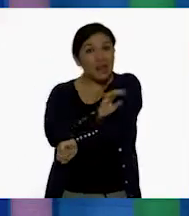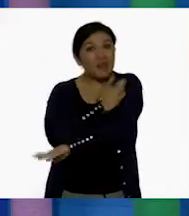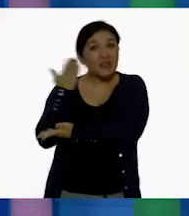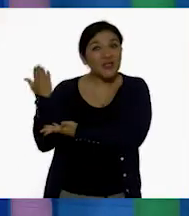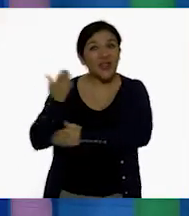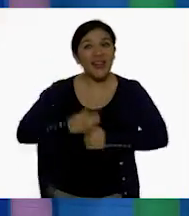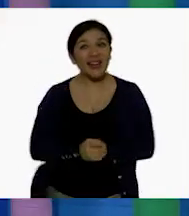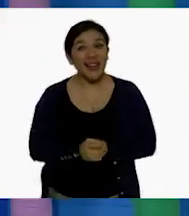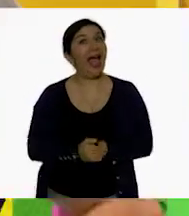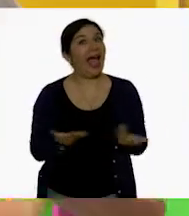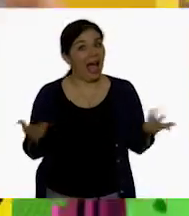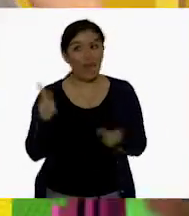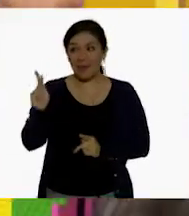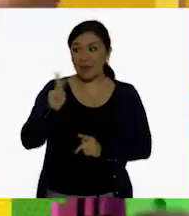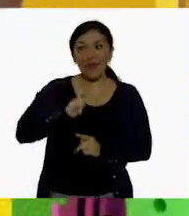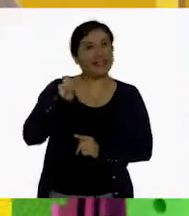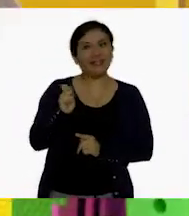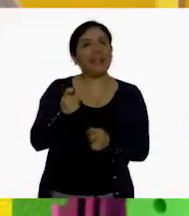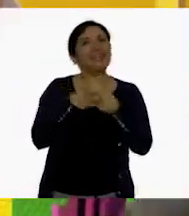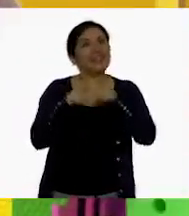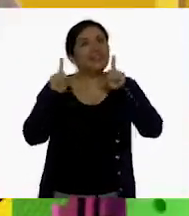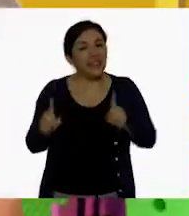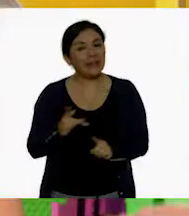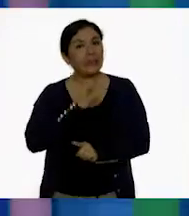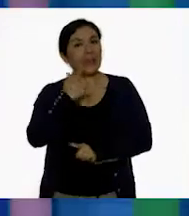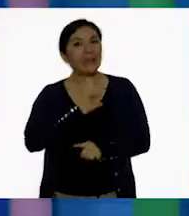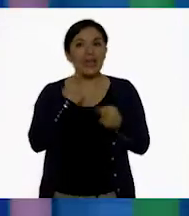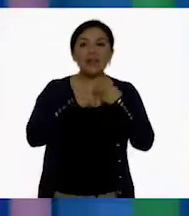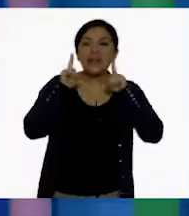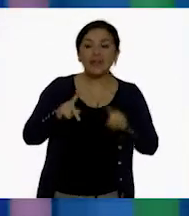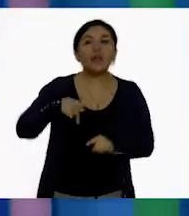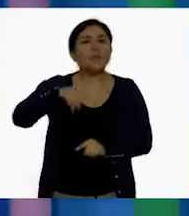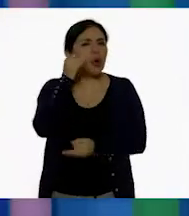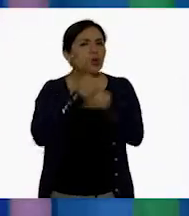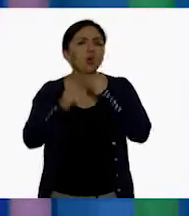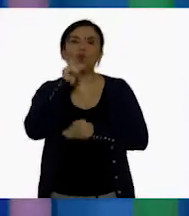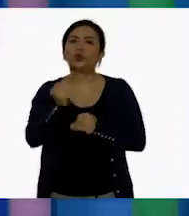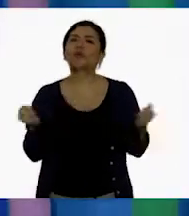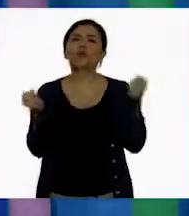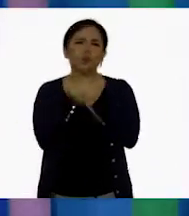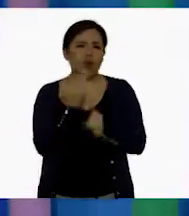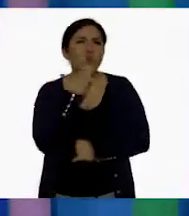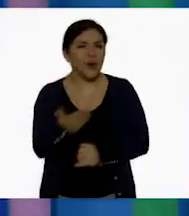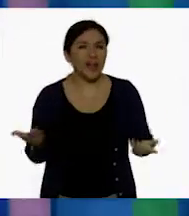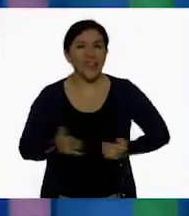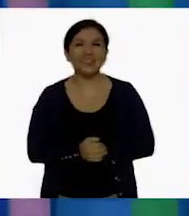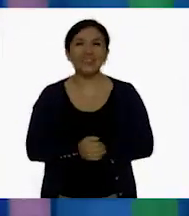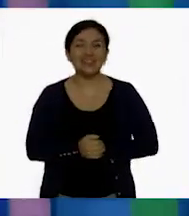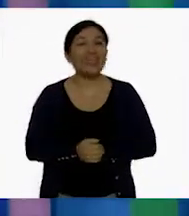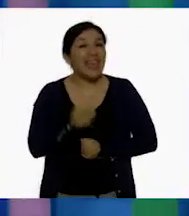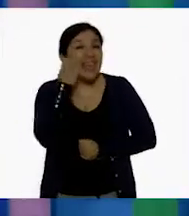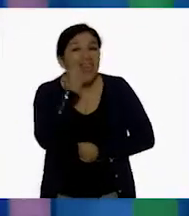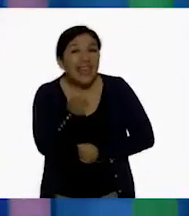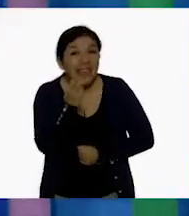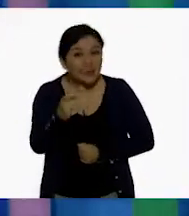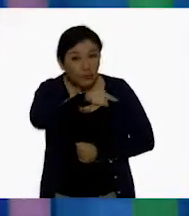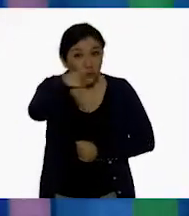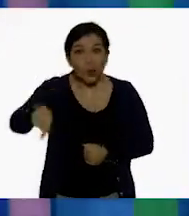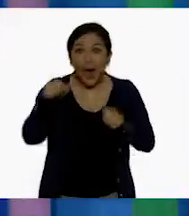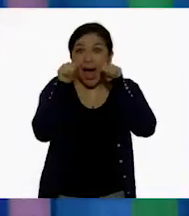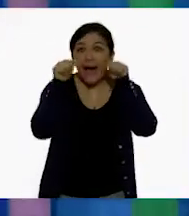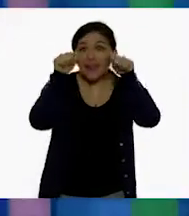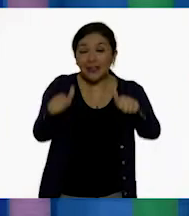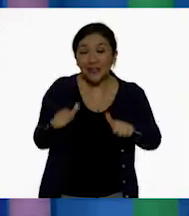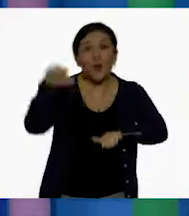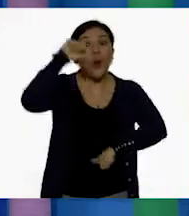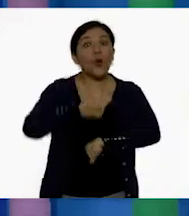emoción. Porque son diferentes, las emociones se sienten de forma diferente, pero todas son igual de buenas. Exactamente. Mira, estén muy atentos,